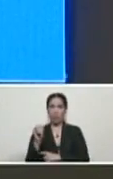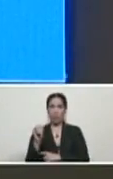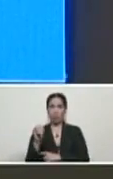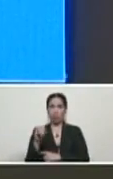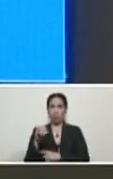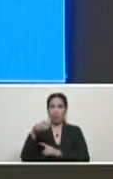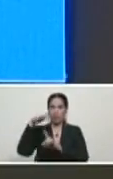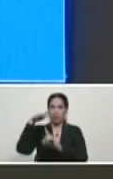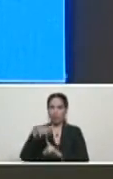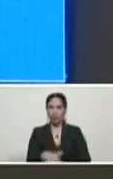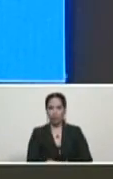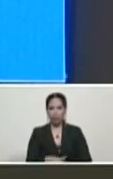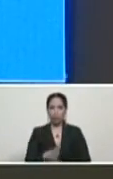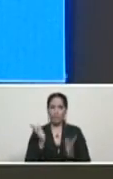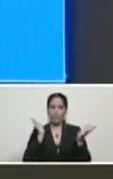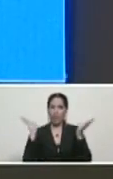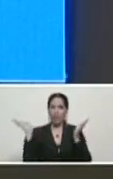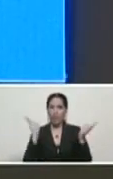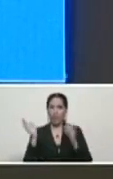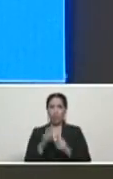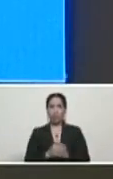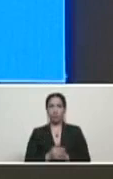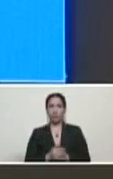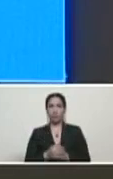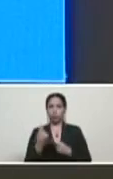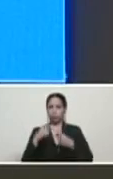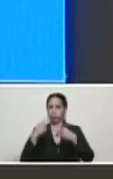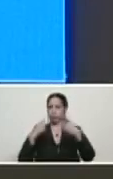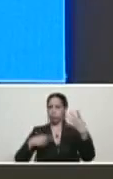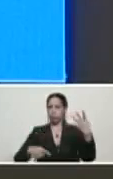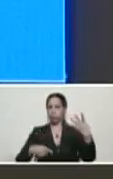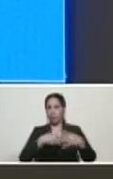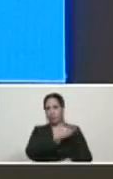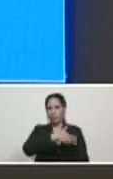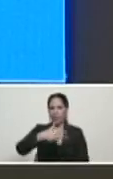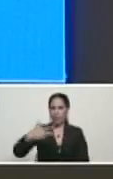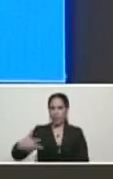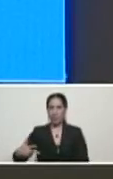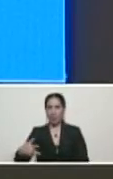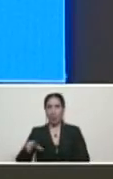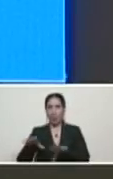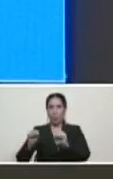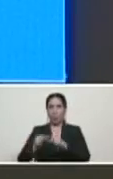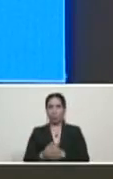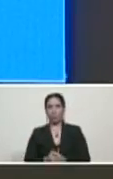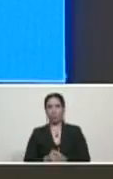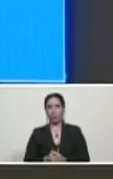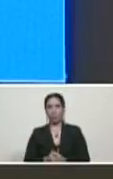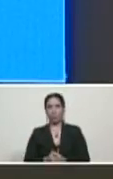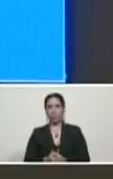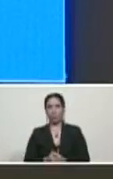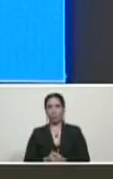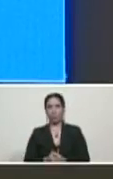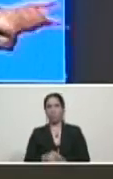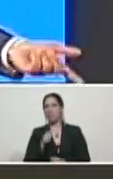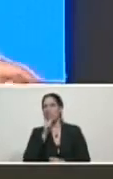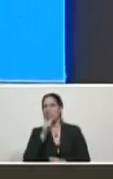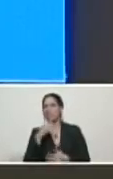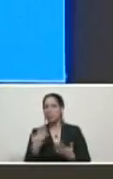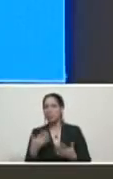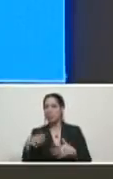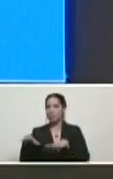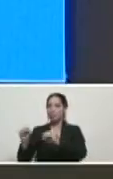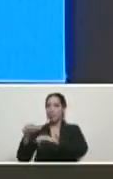hoy es Malasia, Filipinas, etcétera, etcétera, para conquistarla. Pero ¿a quién se la quitaba? Al Imperio